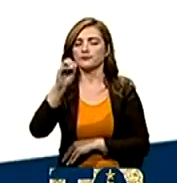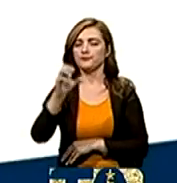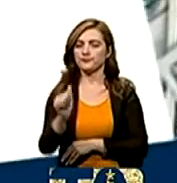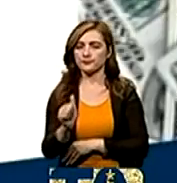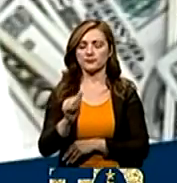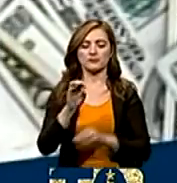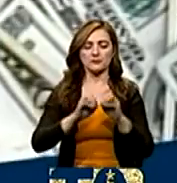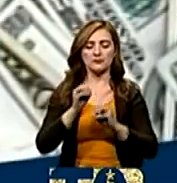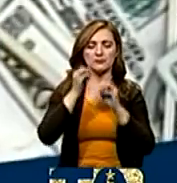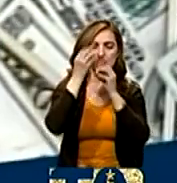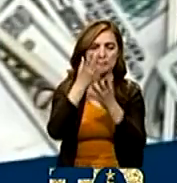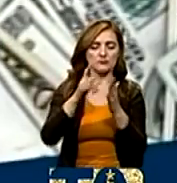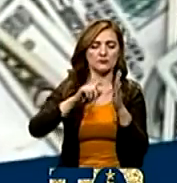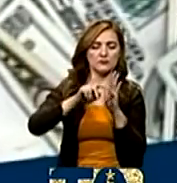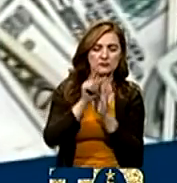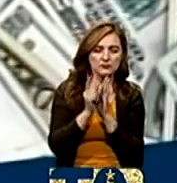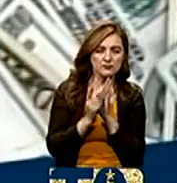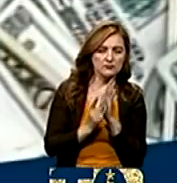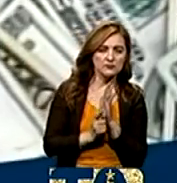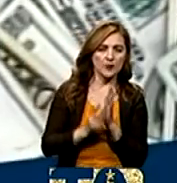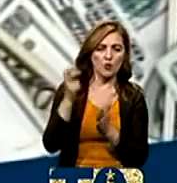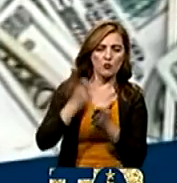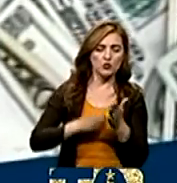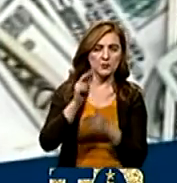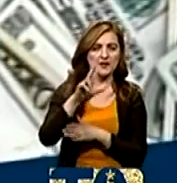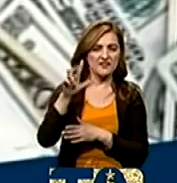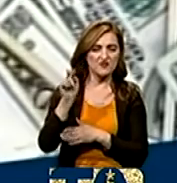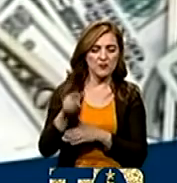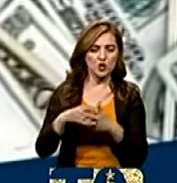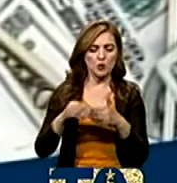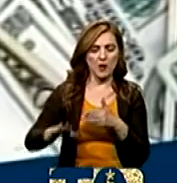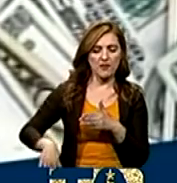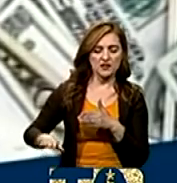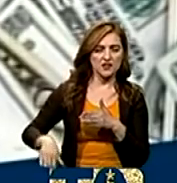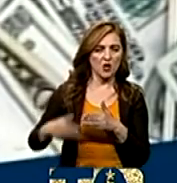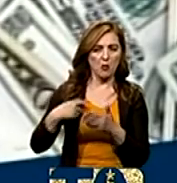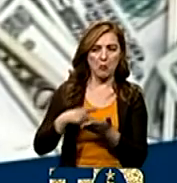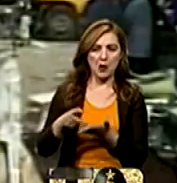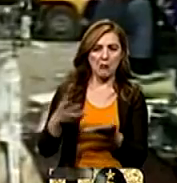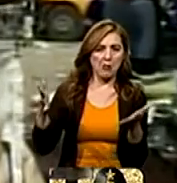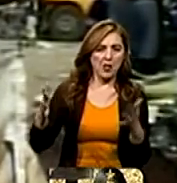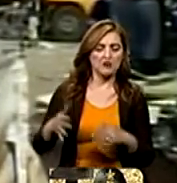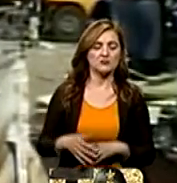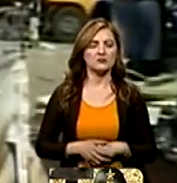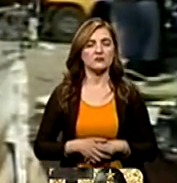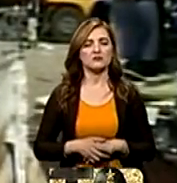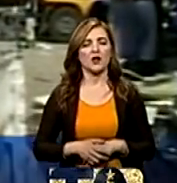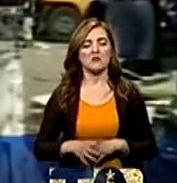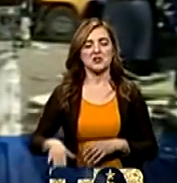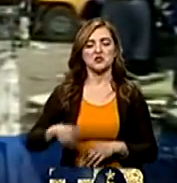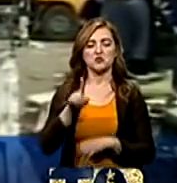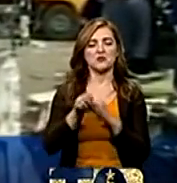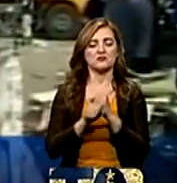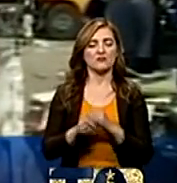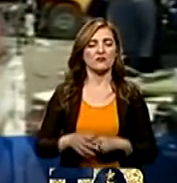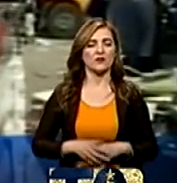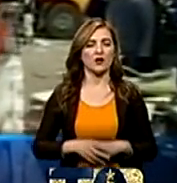informe también detalla que no se cobraron multas por $23 mil por retrasos de más de un año. Los funcionarios responsables